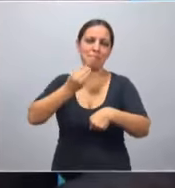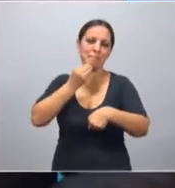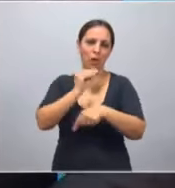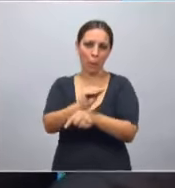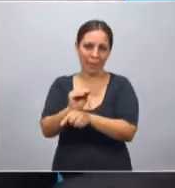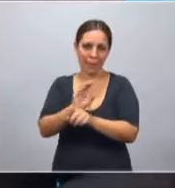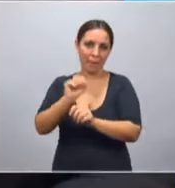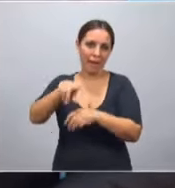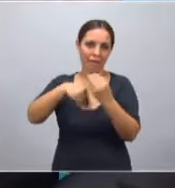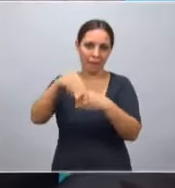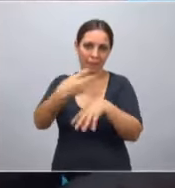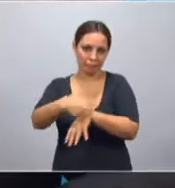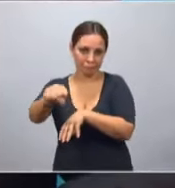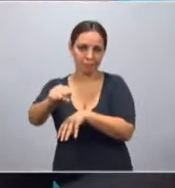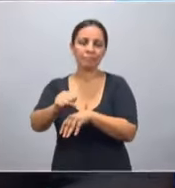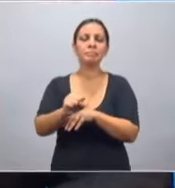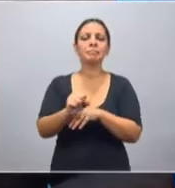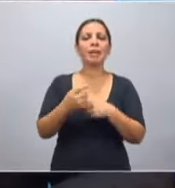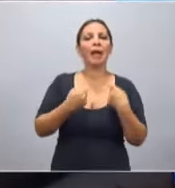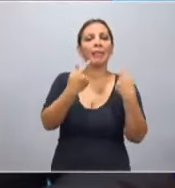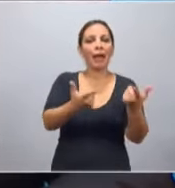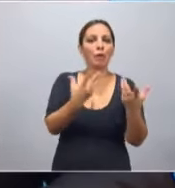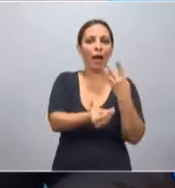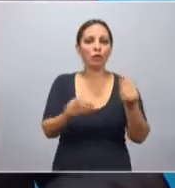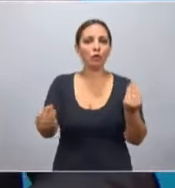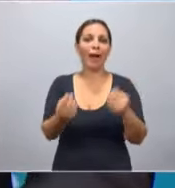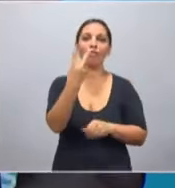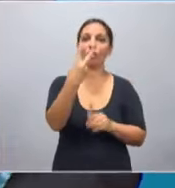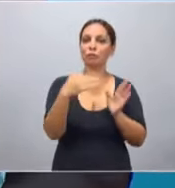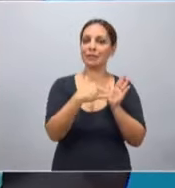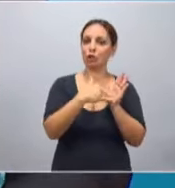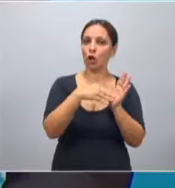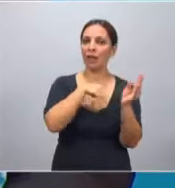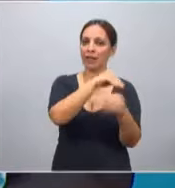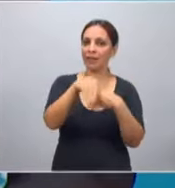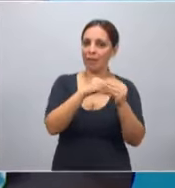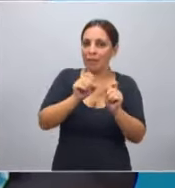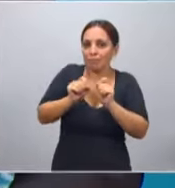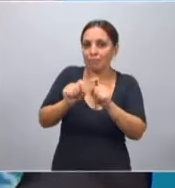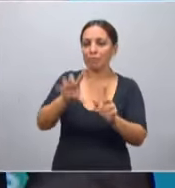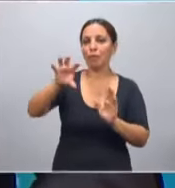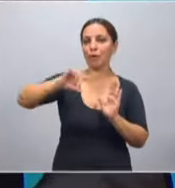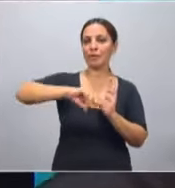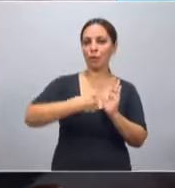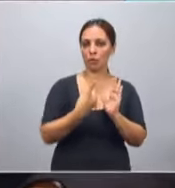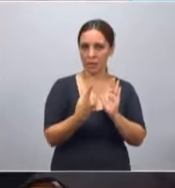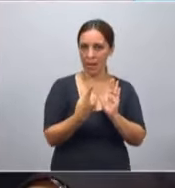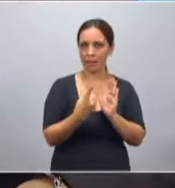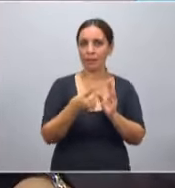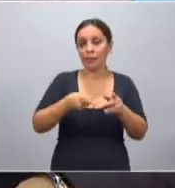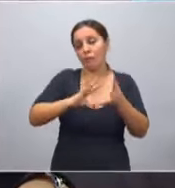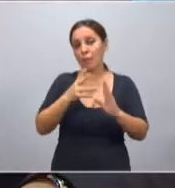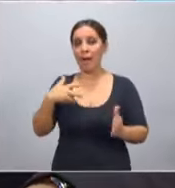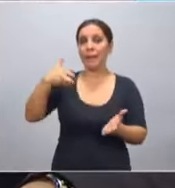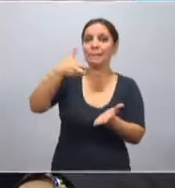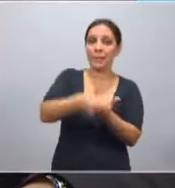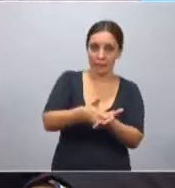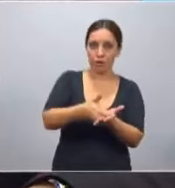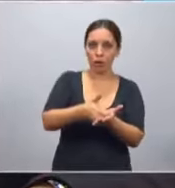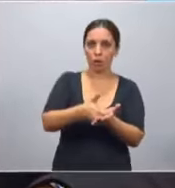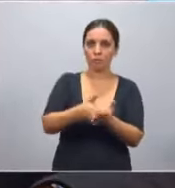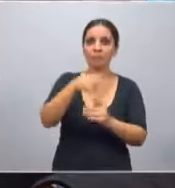damos respuesta a más de 2 millones de familias en la provincia de Buenos Aires y estamos invirtiendo este mes